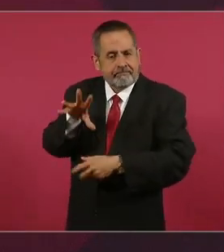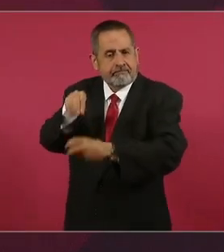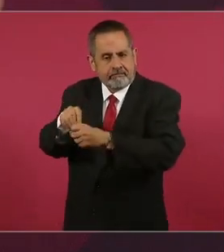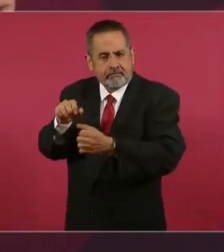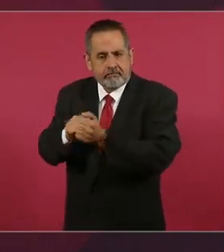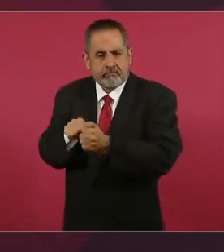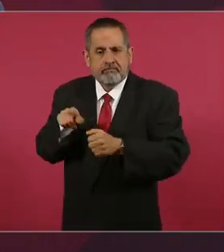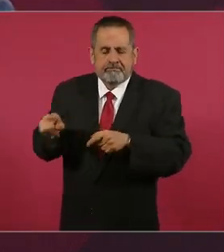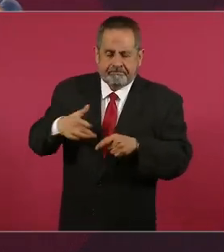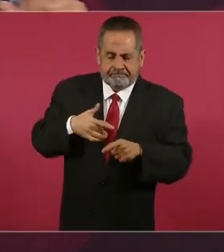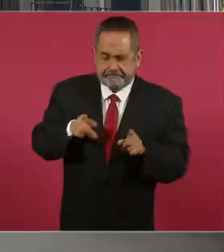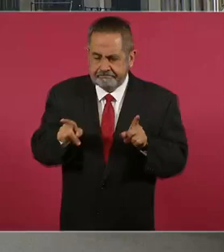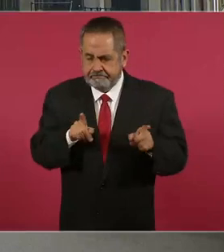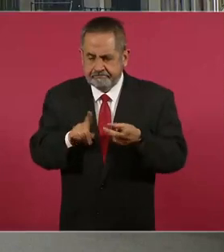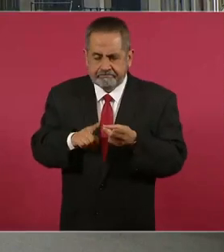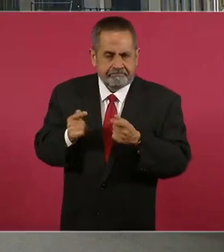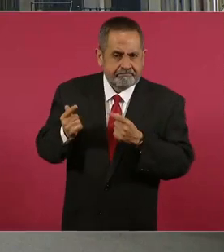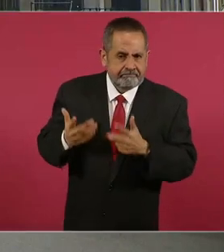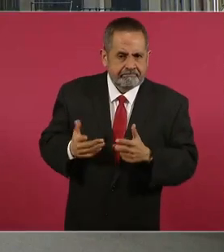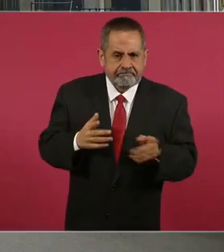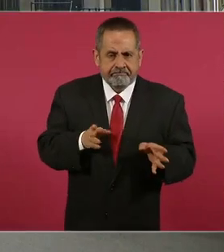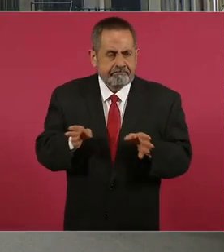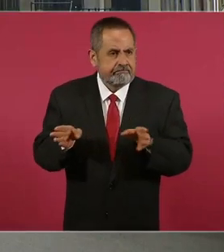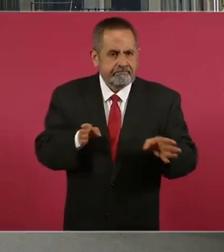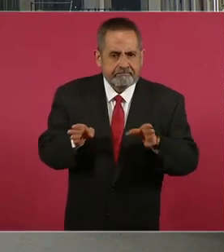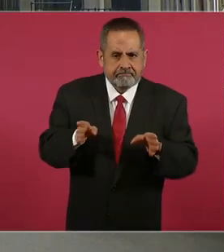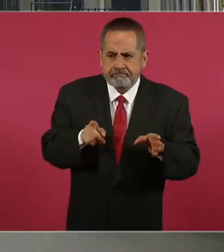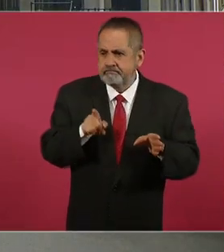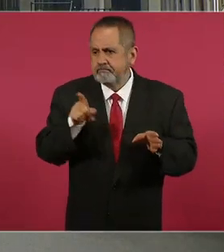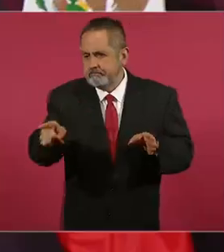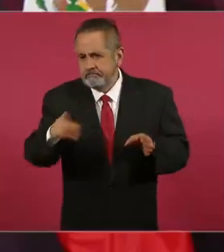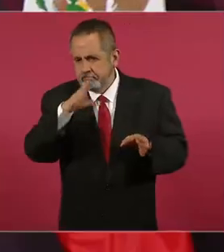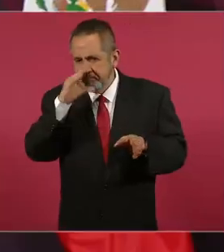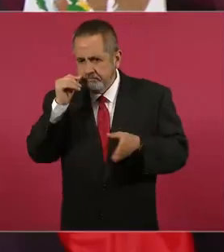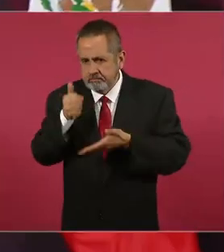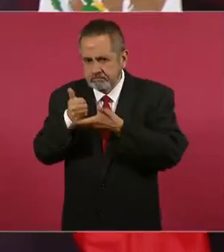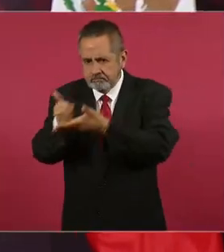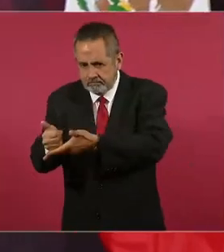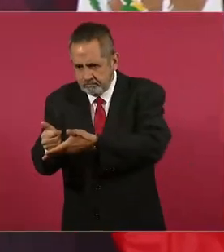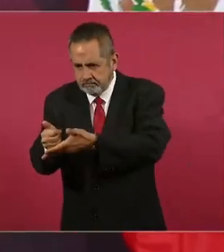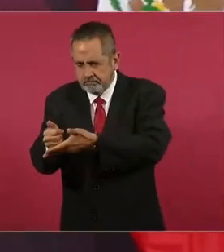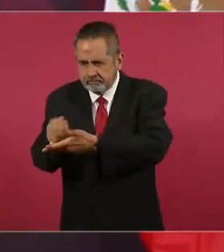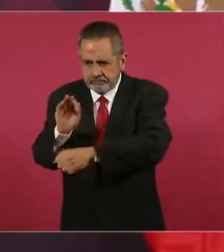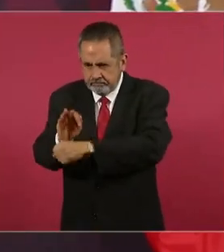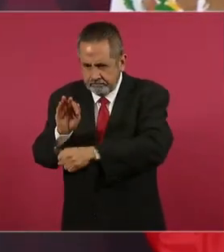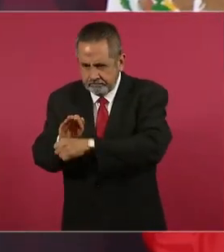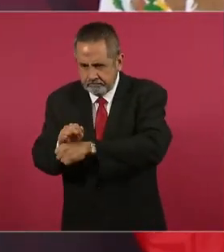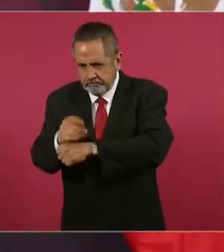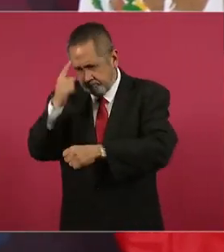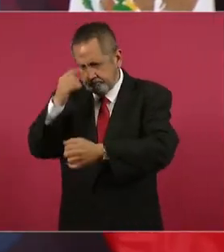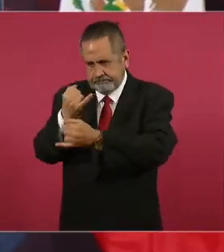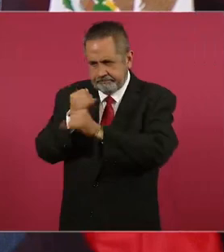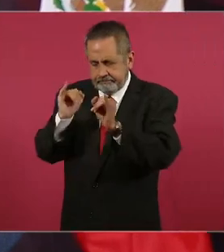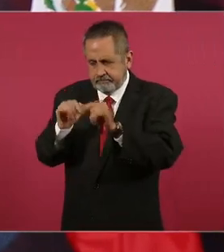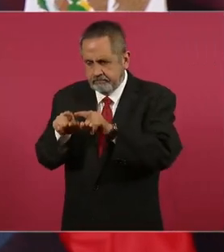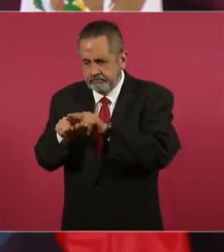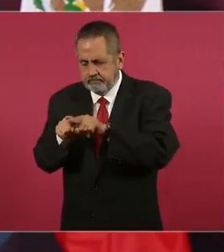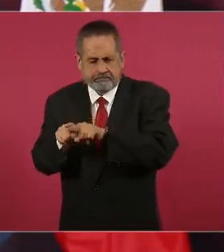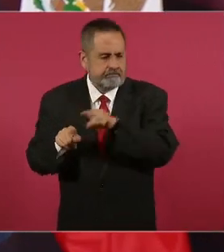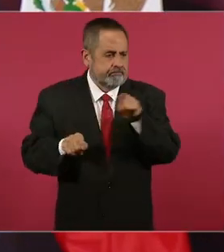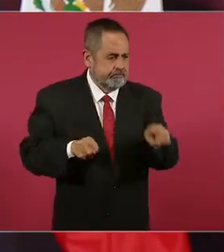tenía dos opciones, dos caminos: ir a Cuba, ayudar a los cubanos a su independencia, o ir